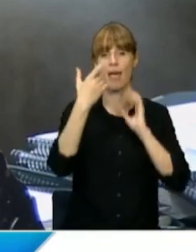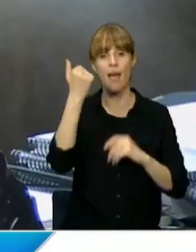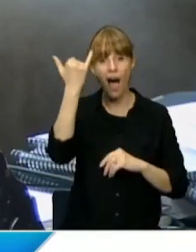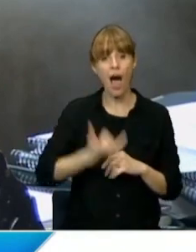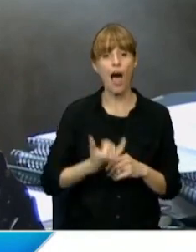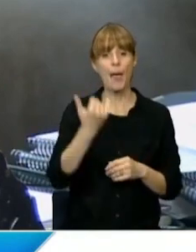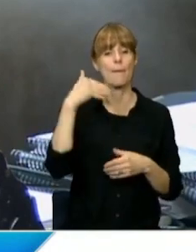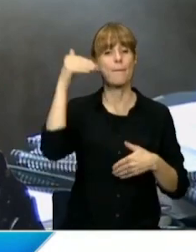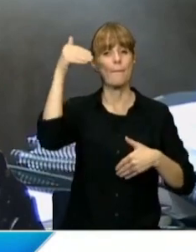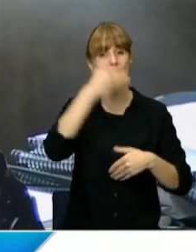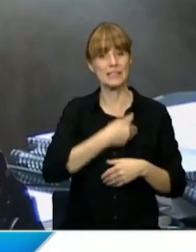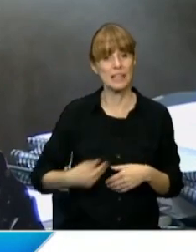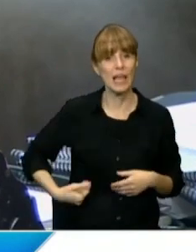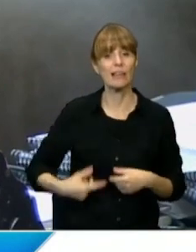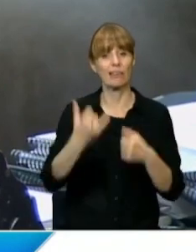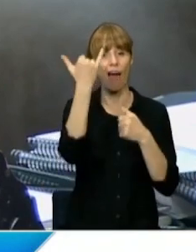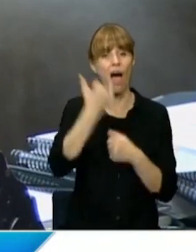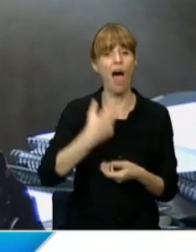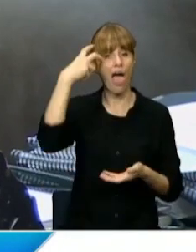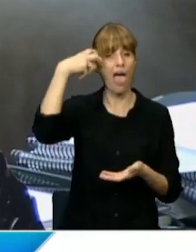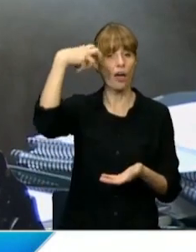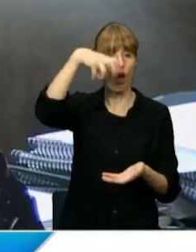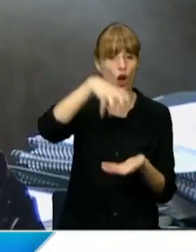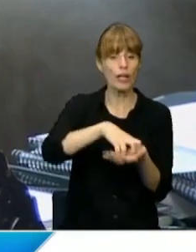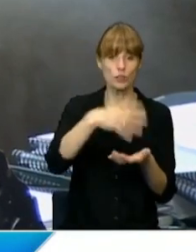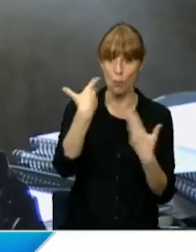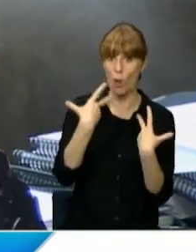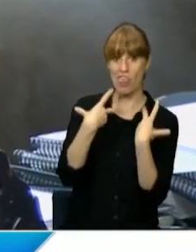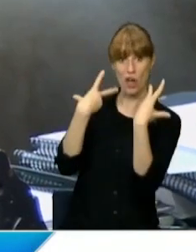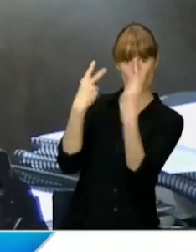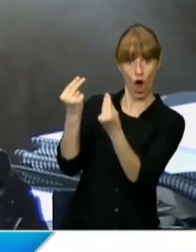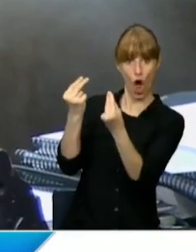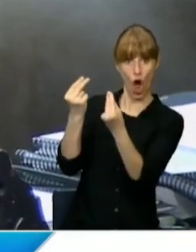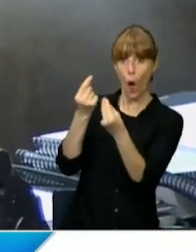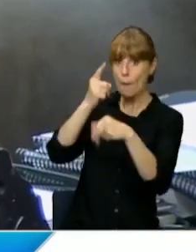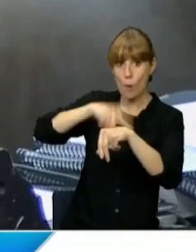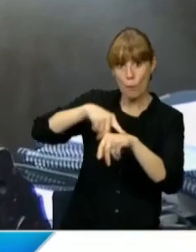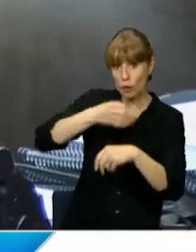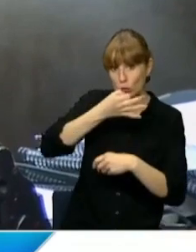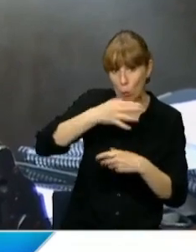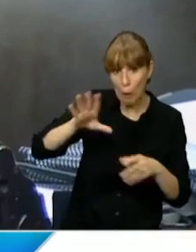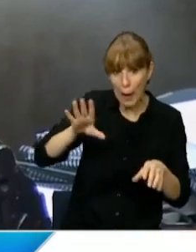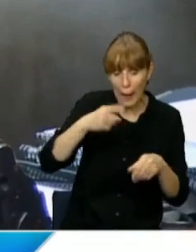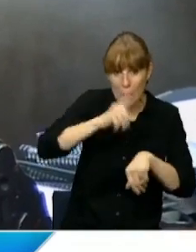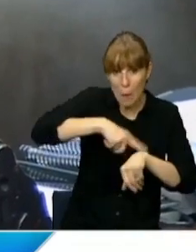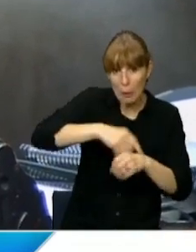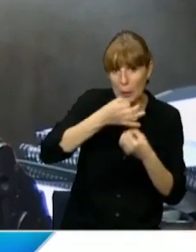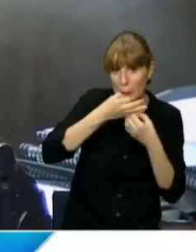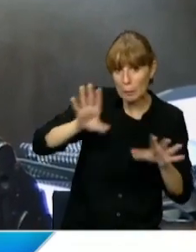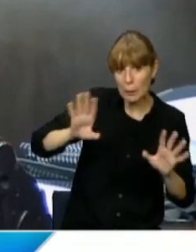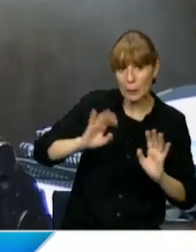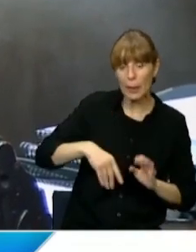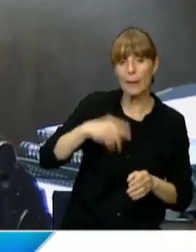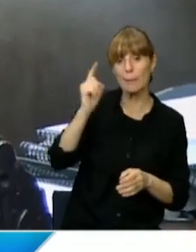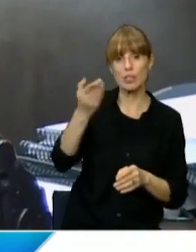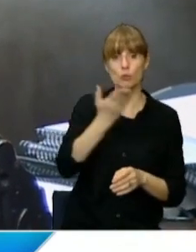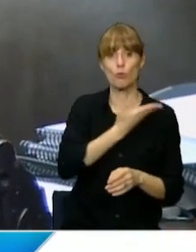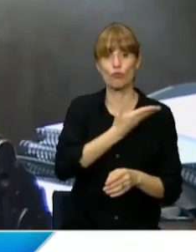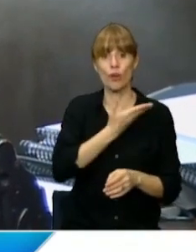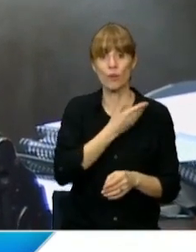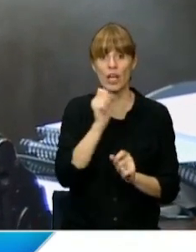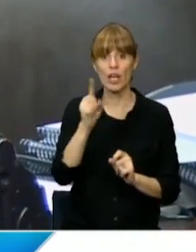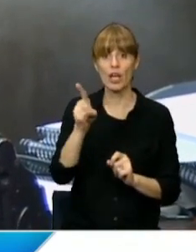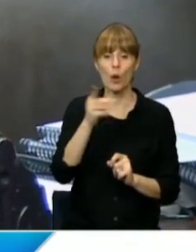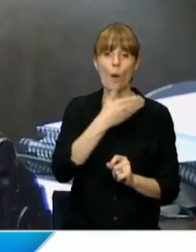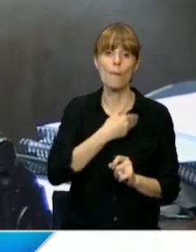minoría, hay un Congreso que puede decirle no cuando quiera, en cualquier momento. Lo hizo en febrero el presidente